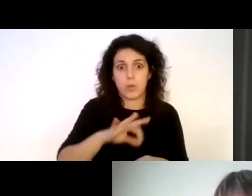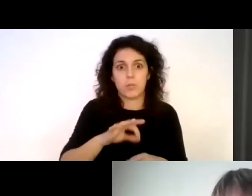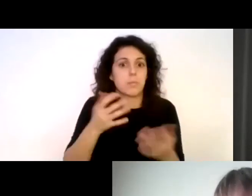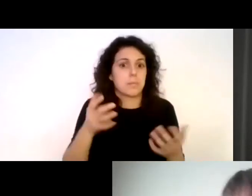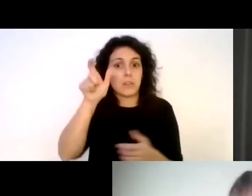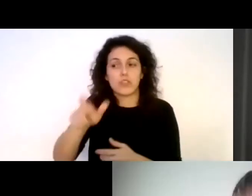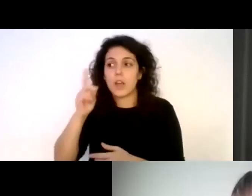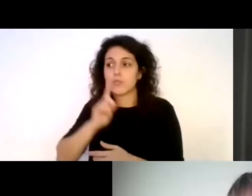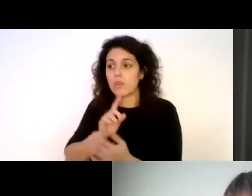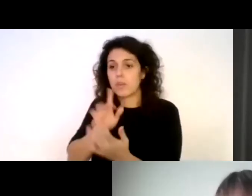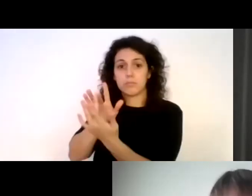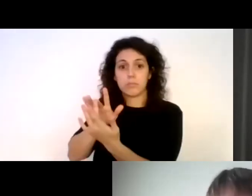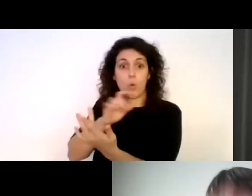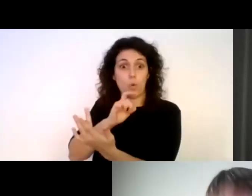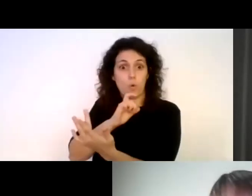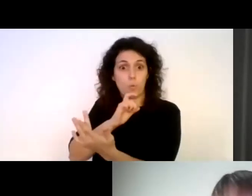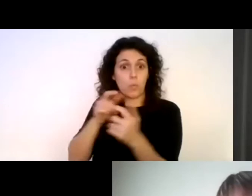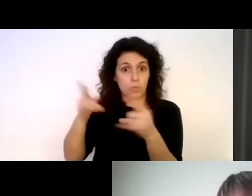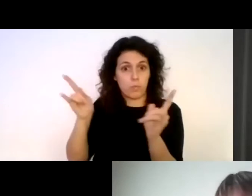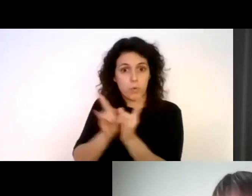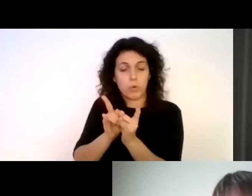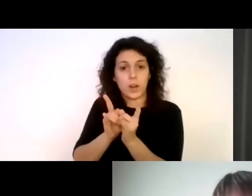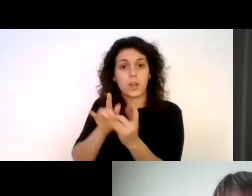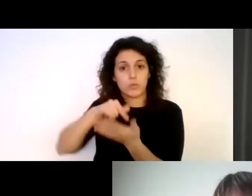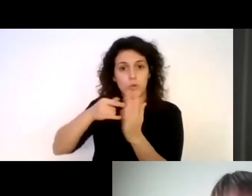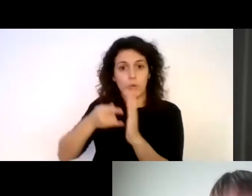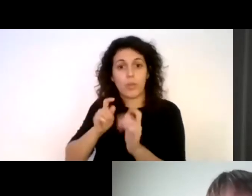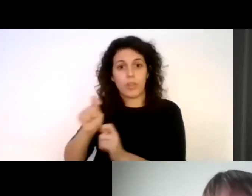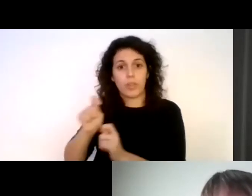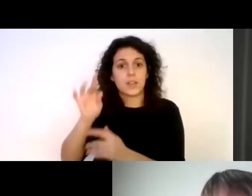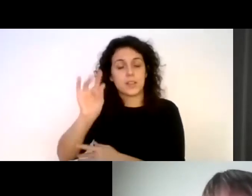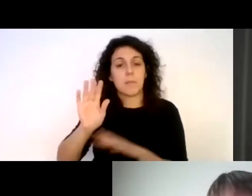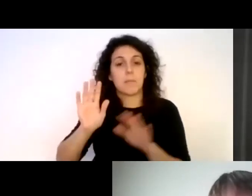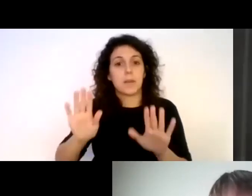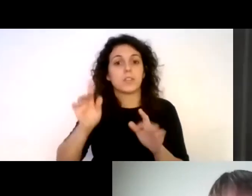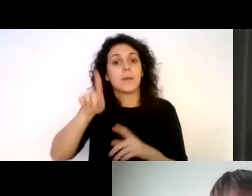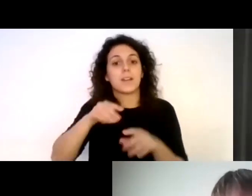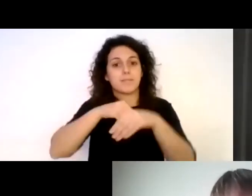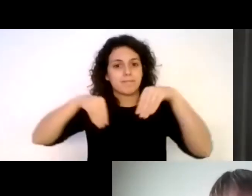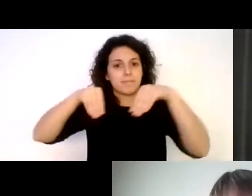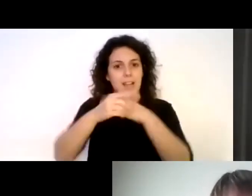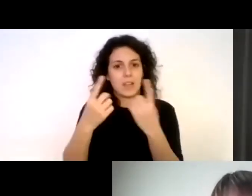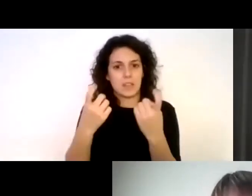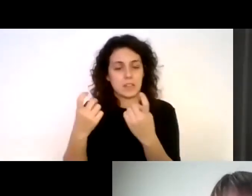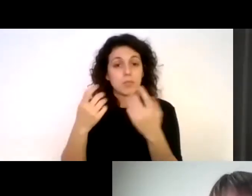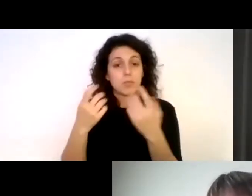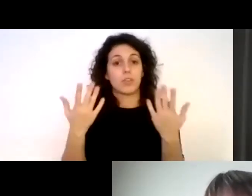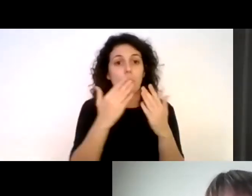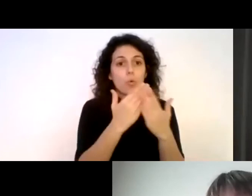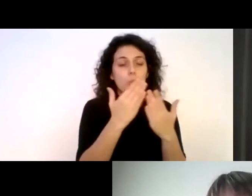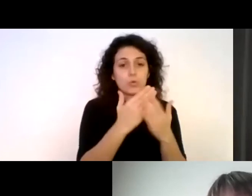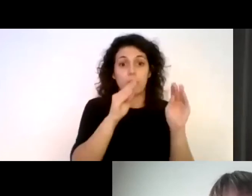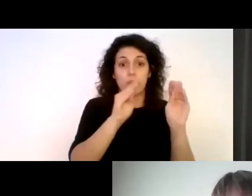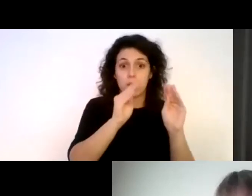Podemos poner bucles, podemos dar soluciones, pero también nos tenemos que poner un poco en su lugar. Y al final los cursos de formación que hemos